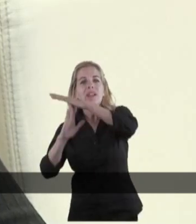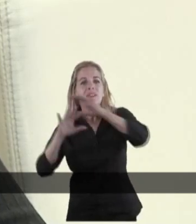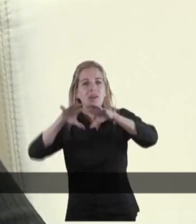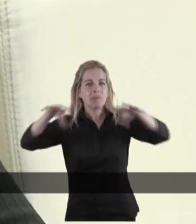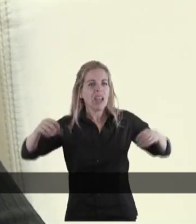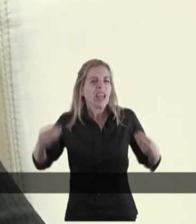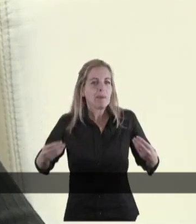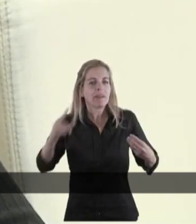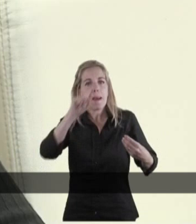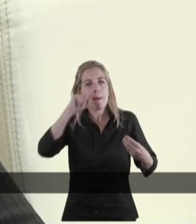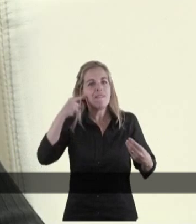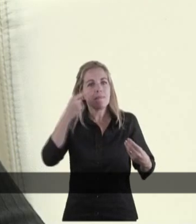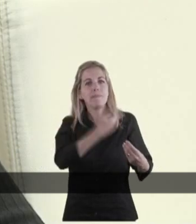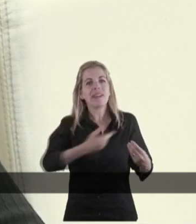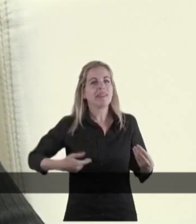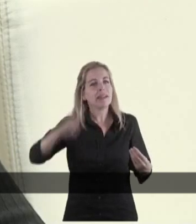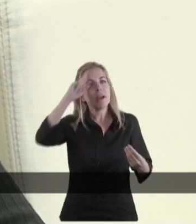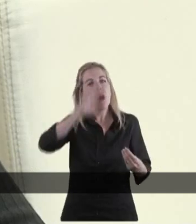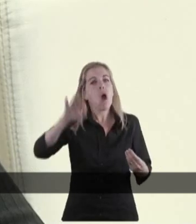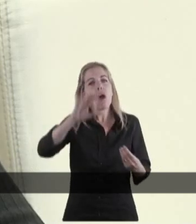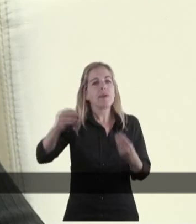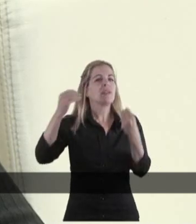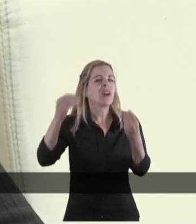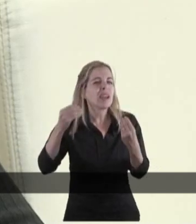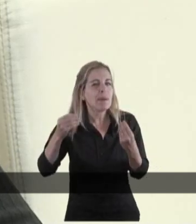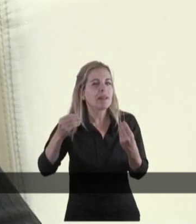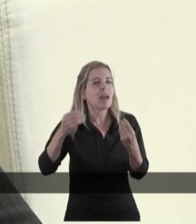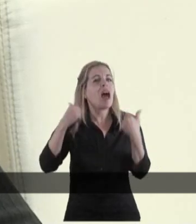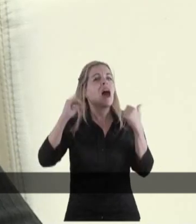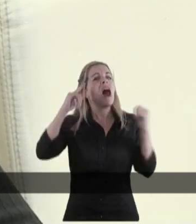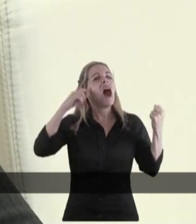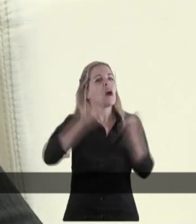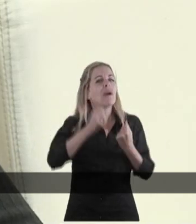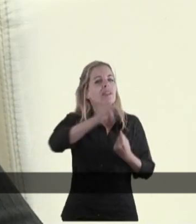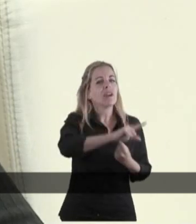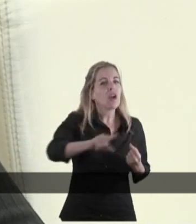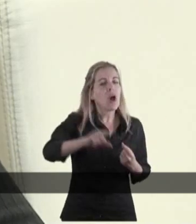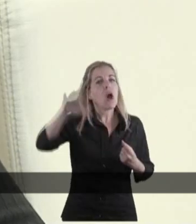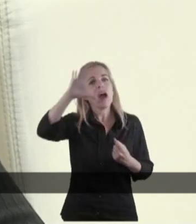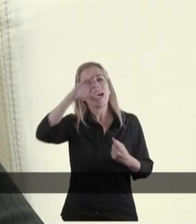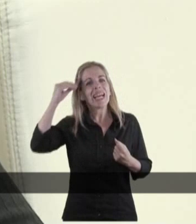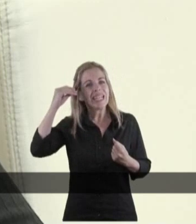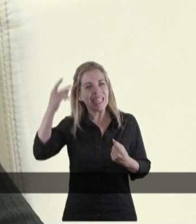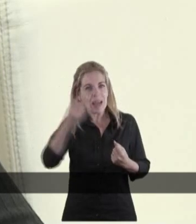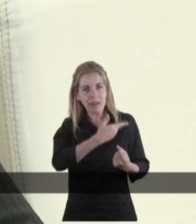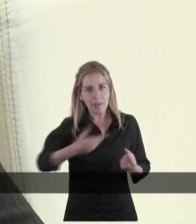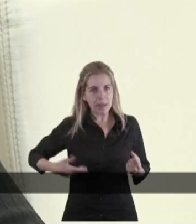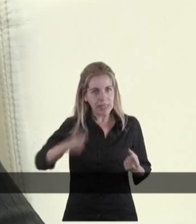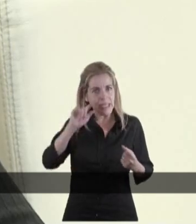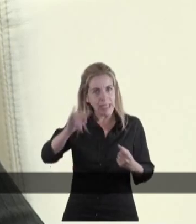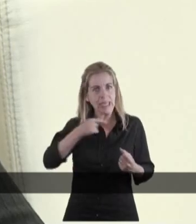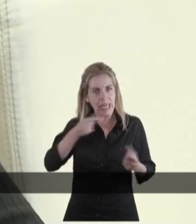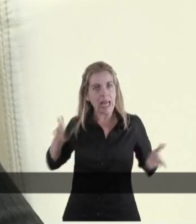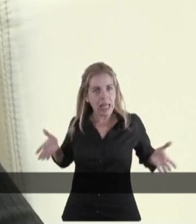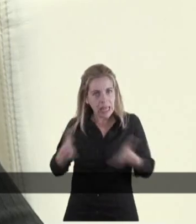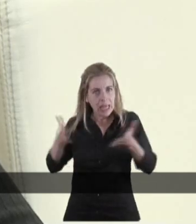el proyecto para aumentar el número de miembros de la Corte que está impulsando la vicepresidenta Cristina Kirchner y de la división que se